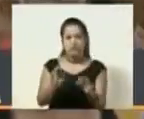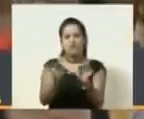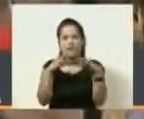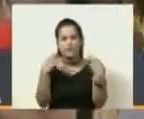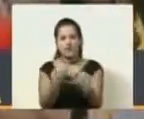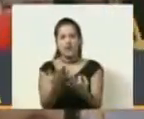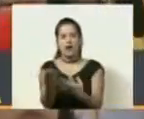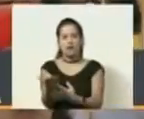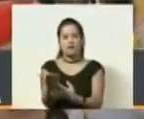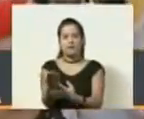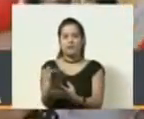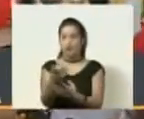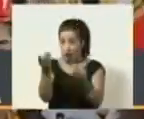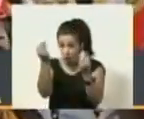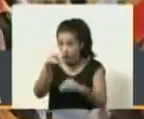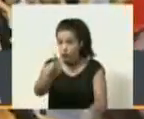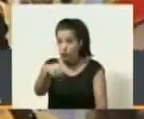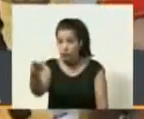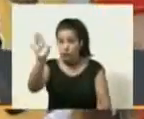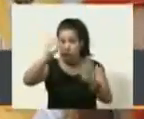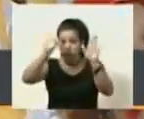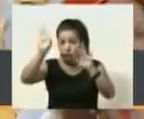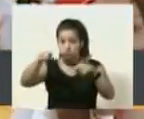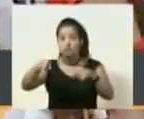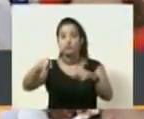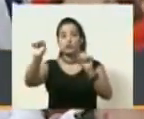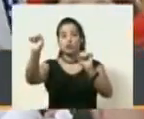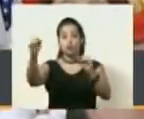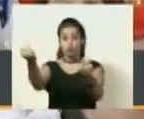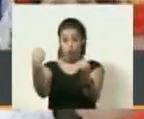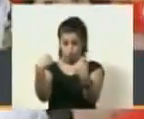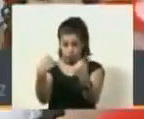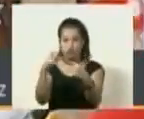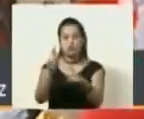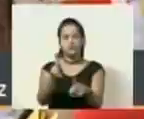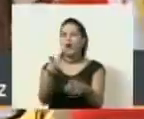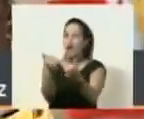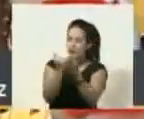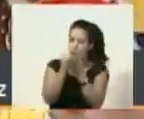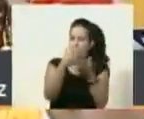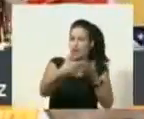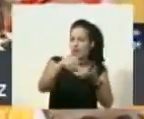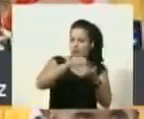familiar. ¿Están de acuerdo? ¿Me van a ayudar a redactarla?